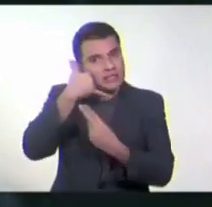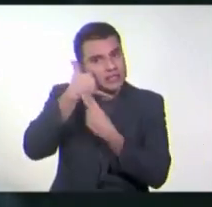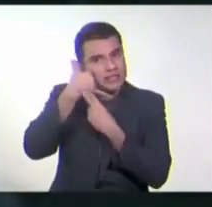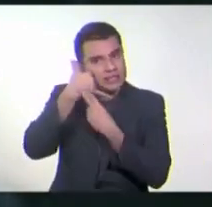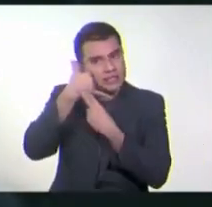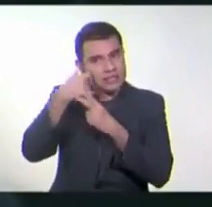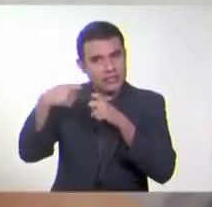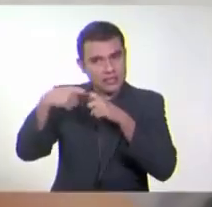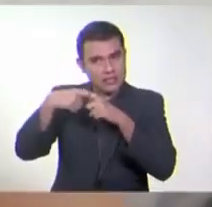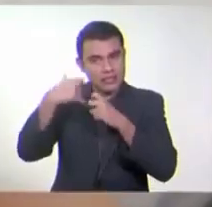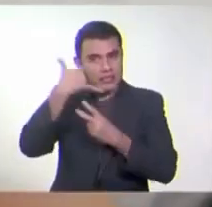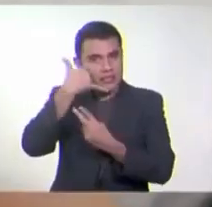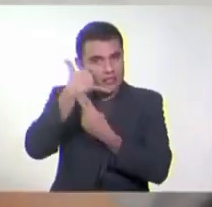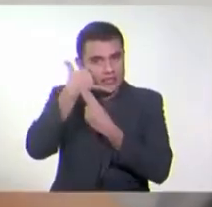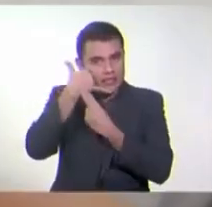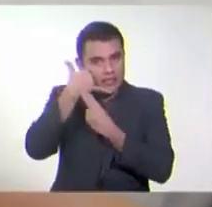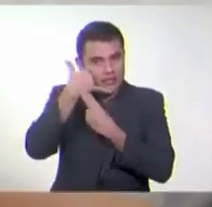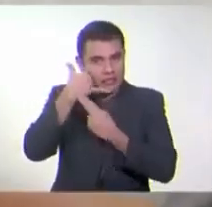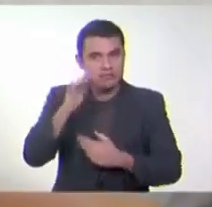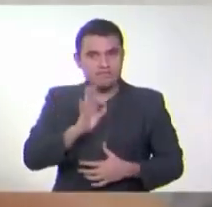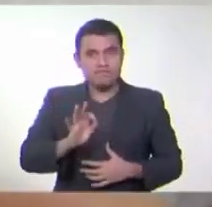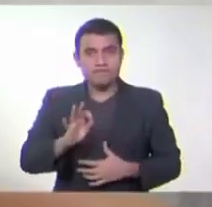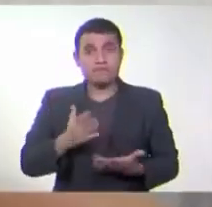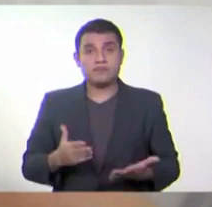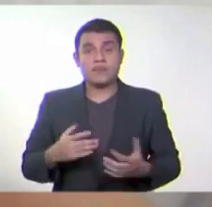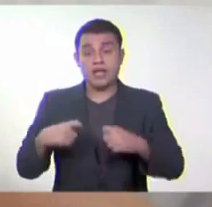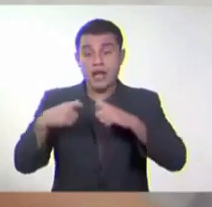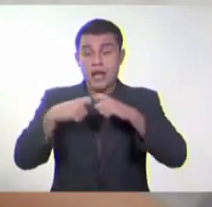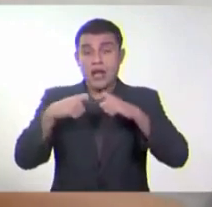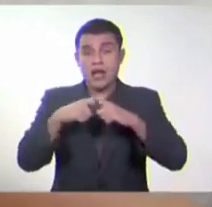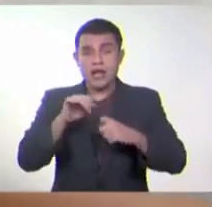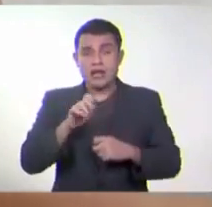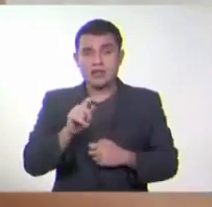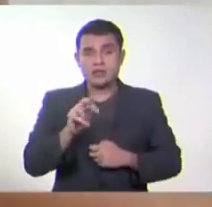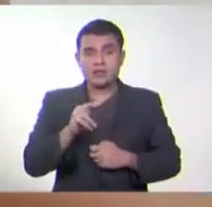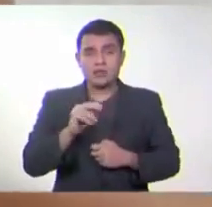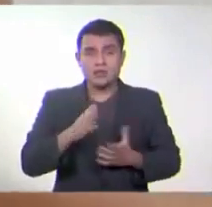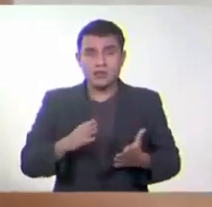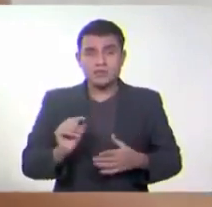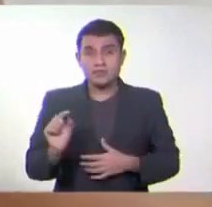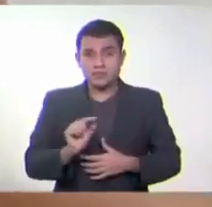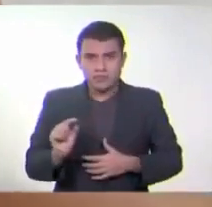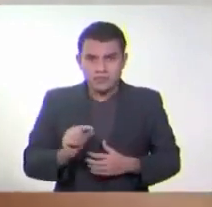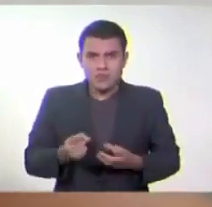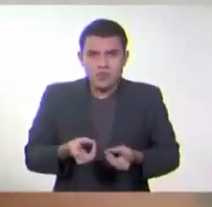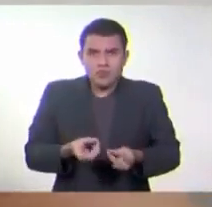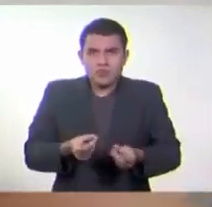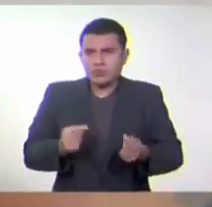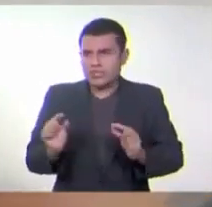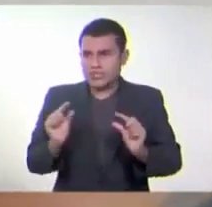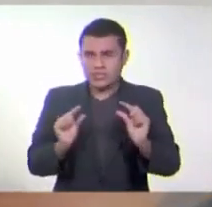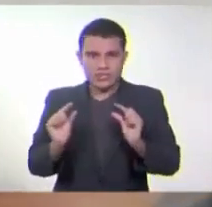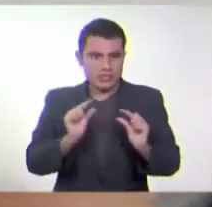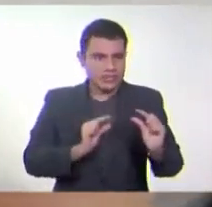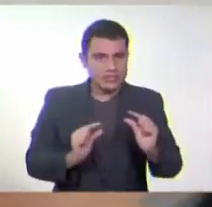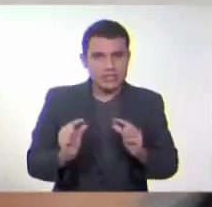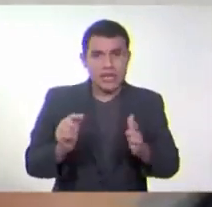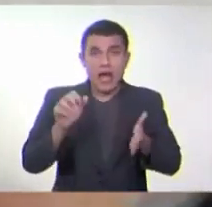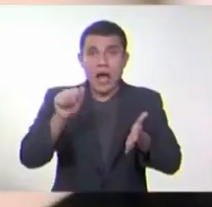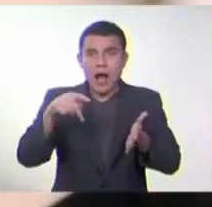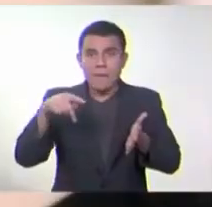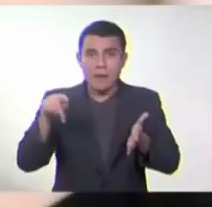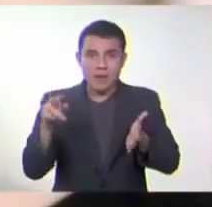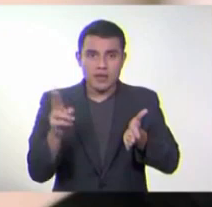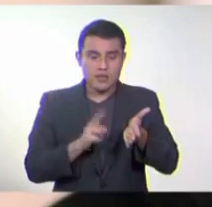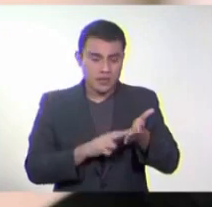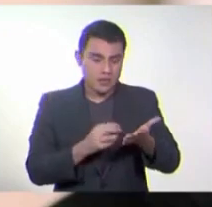cada vez más autonomía, la electrónica que nos garantiza un gran número de prestaciones, las pantallas de